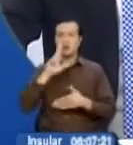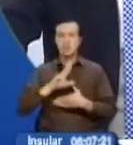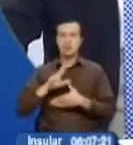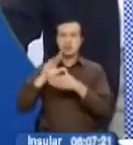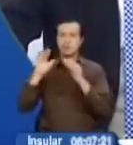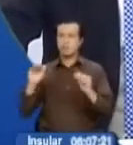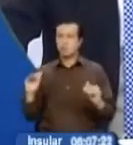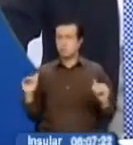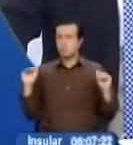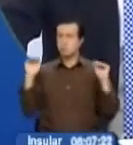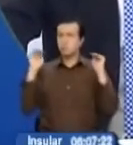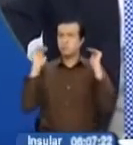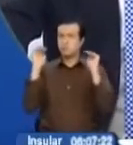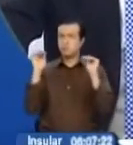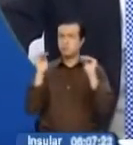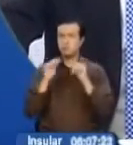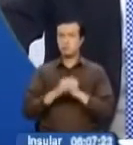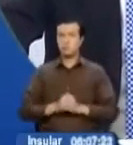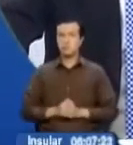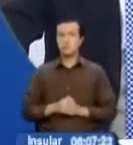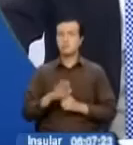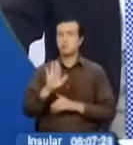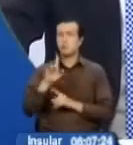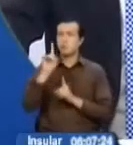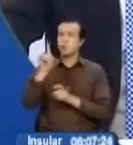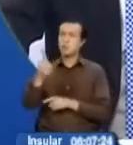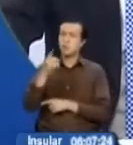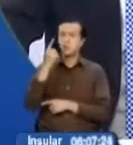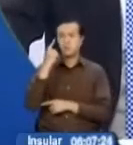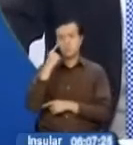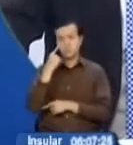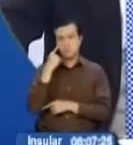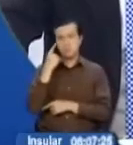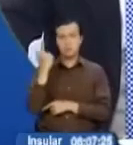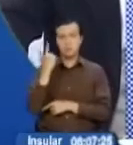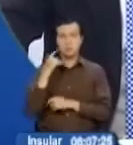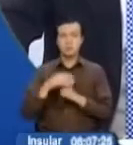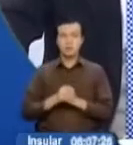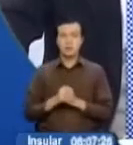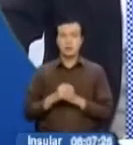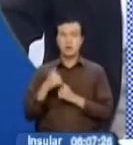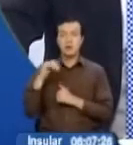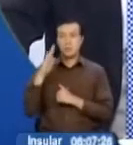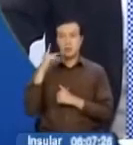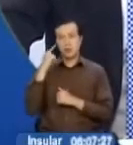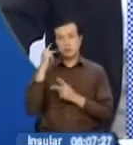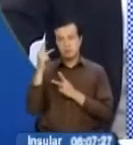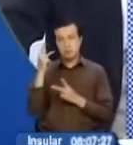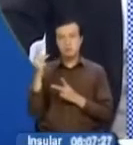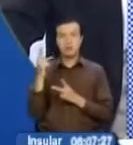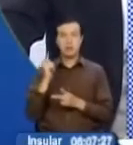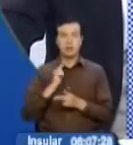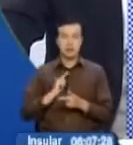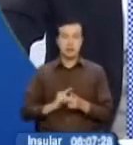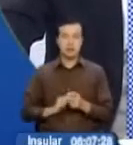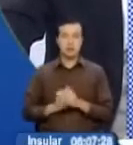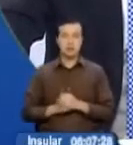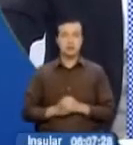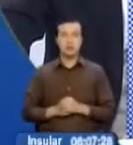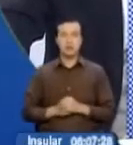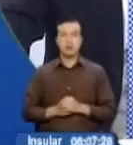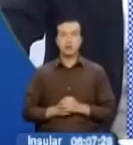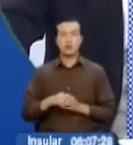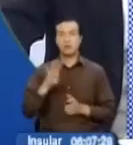Latina. Y tu pregunta, Carlos, me permite ir un poco hacia allá a describir eso.